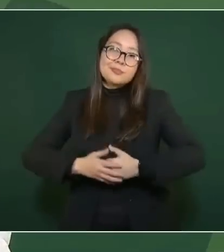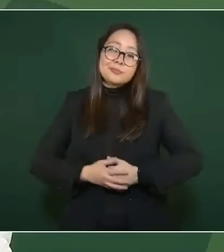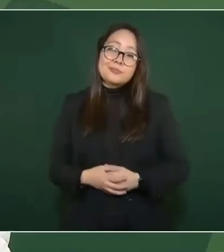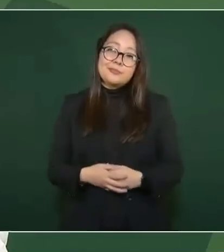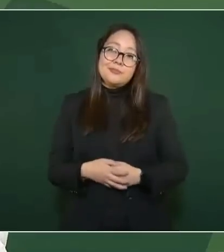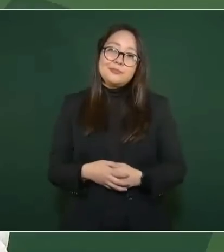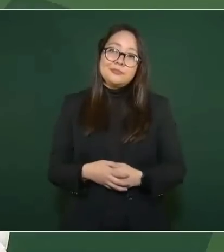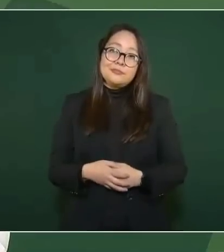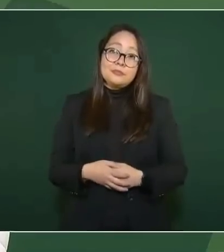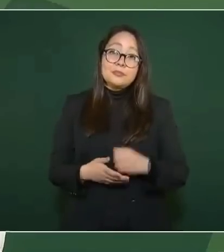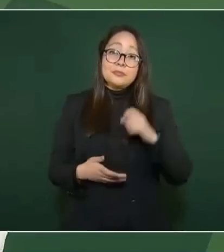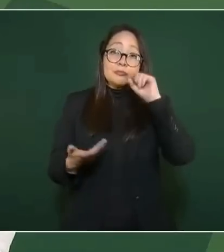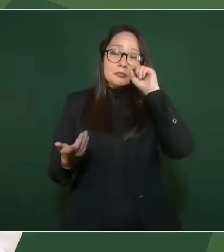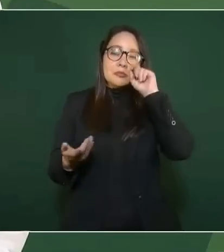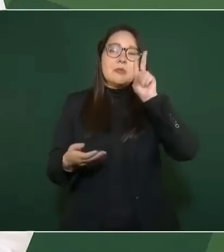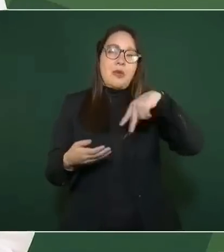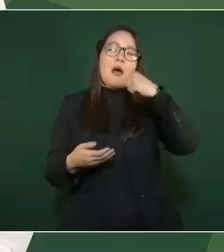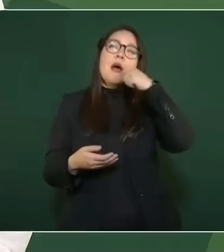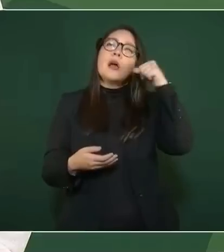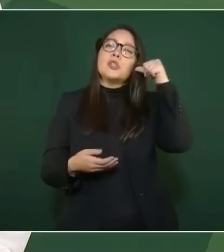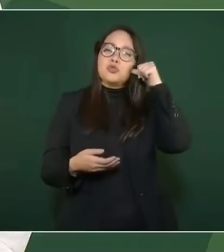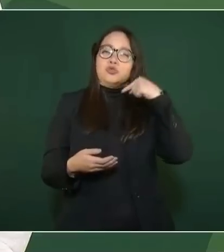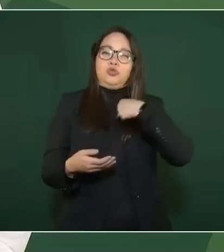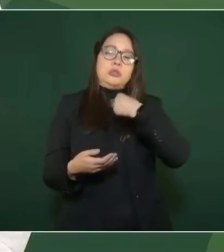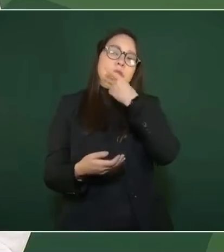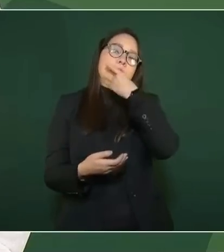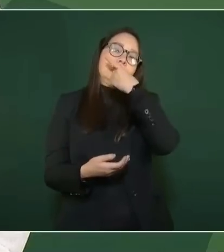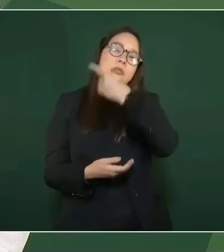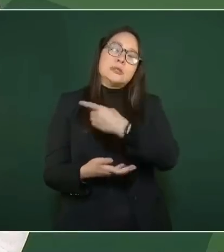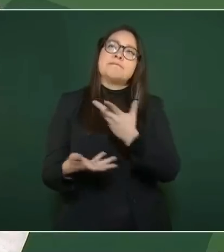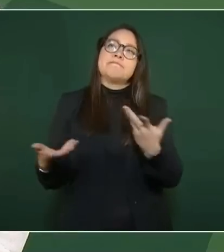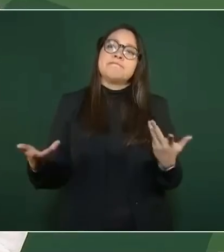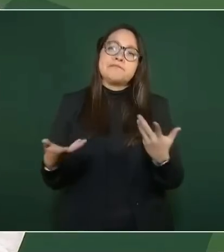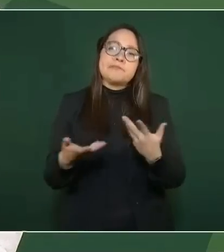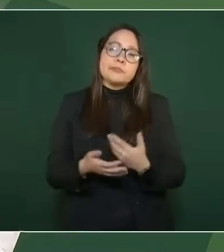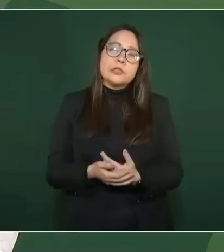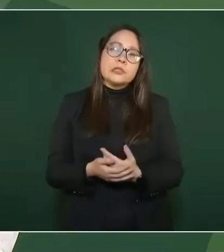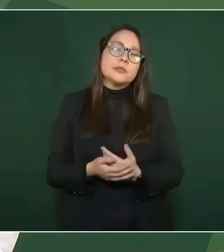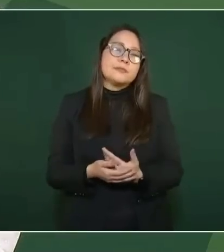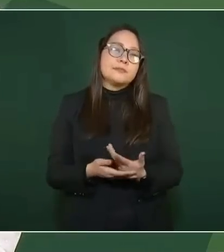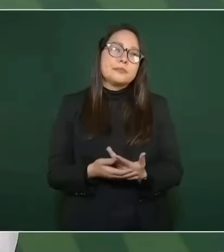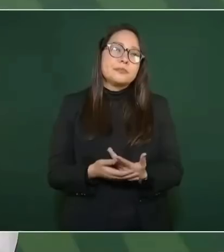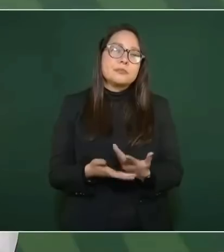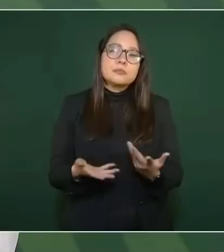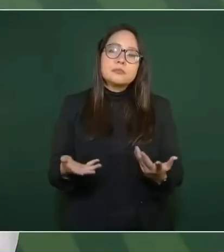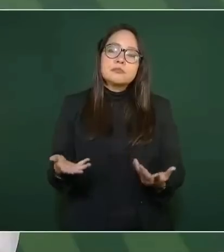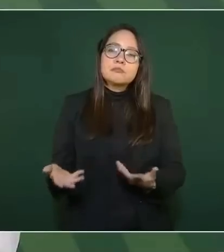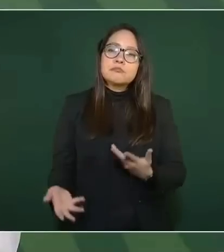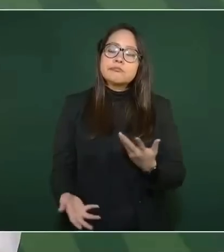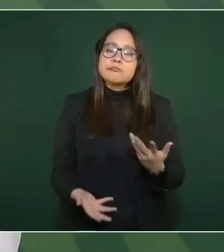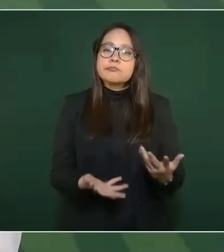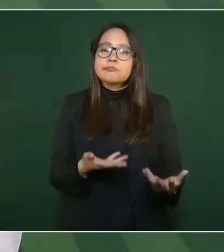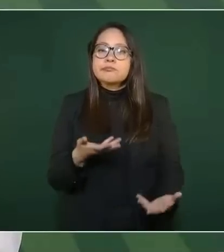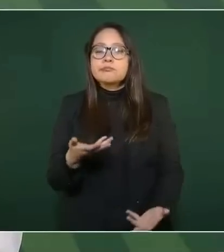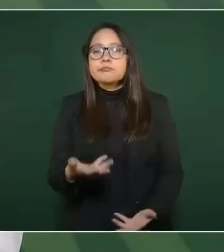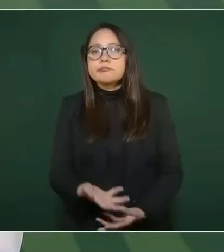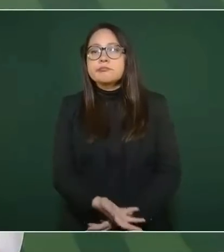Y nos acusan de todo. Ayer hablaba yo de que